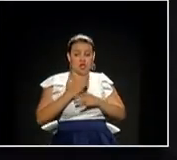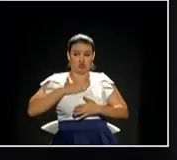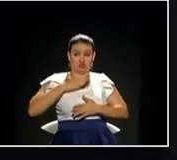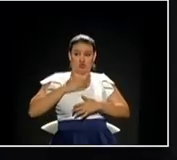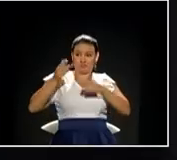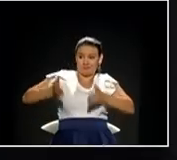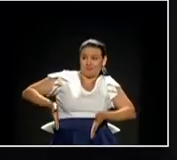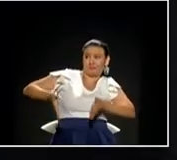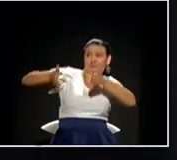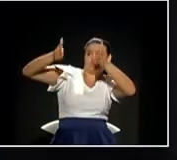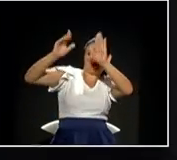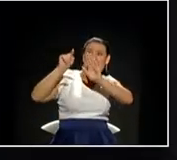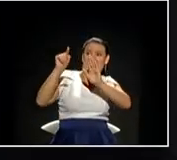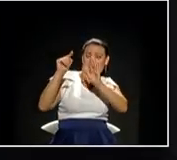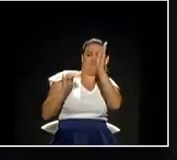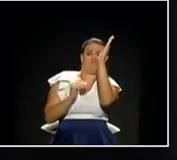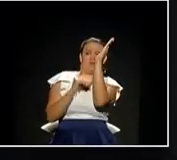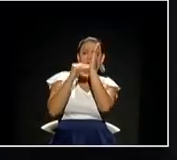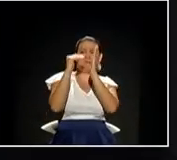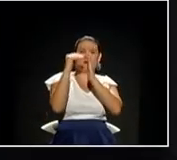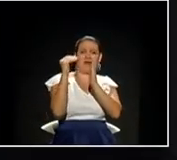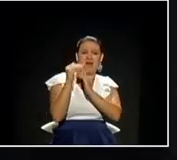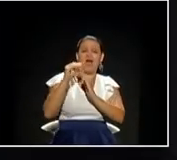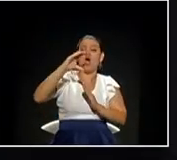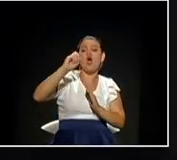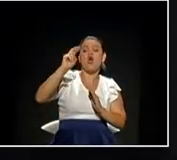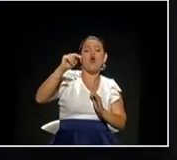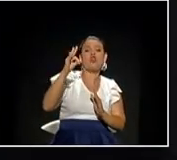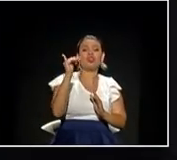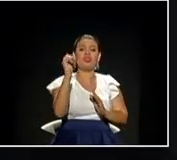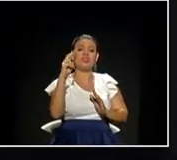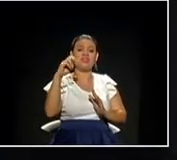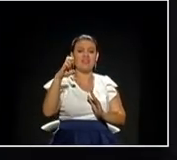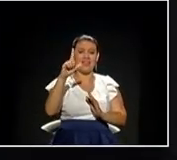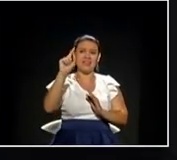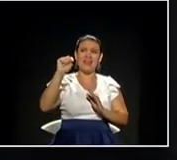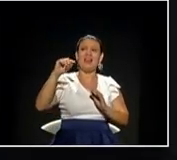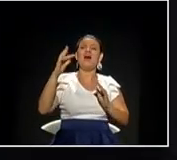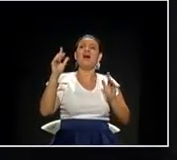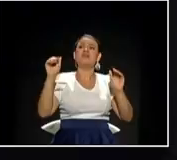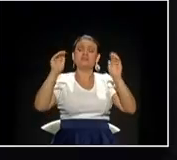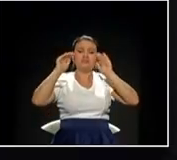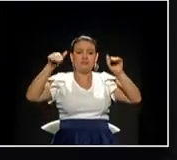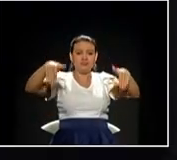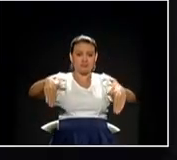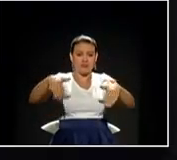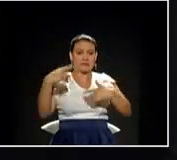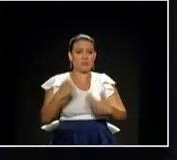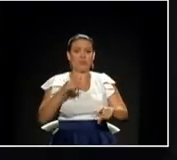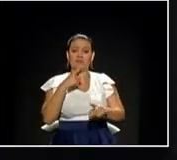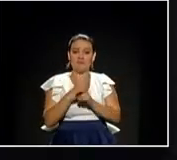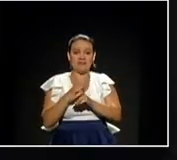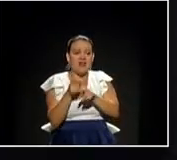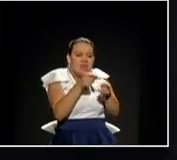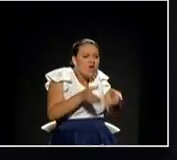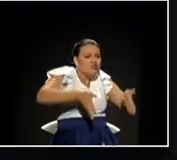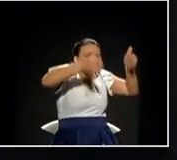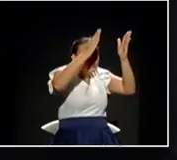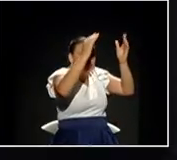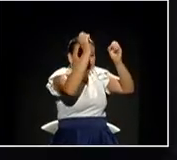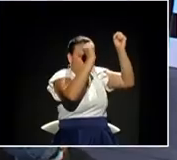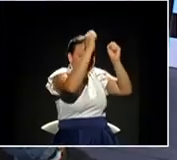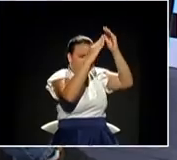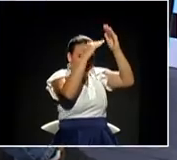también desalojado y perdí el apartamento entiendo la situación de las personas es muy complejo la